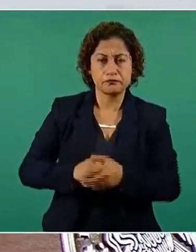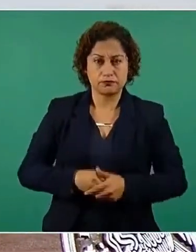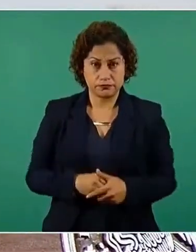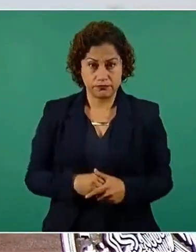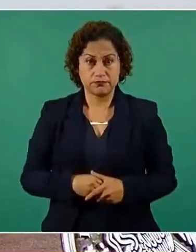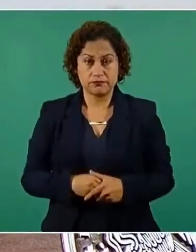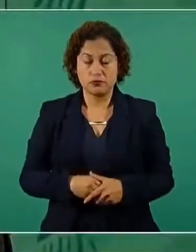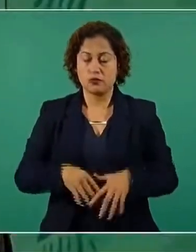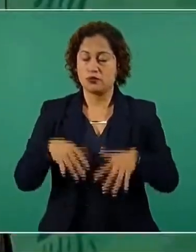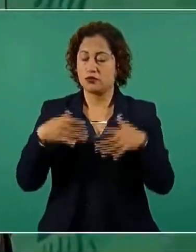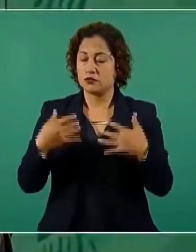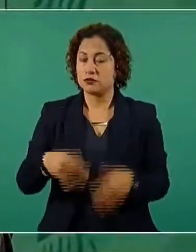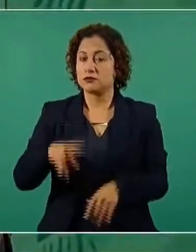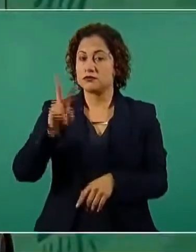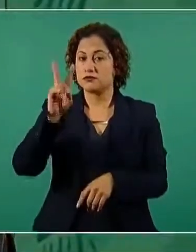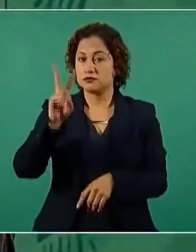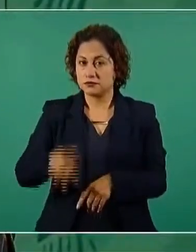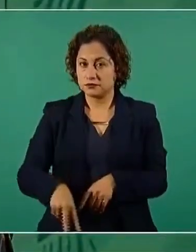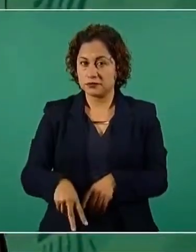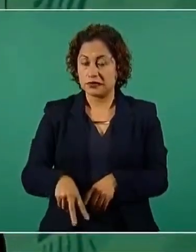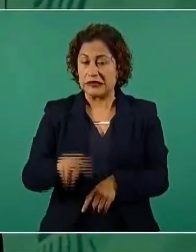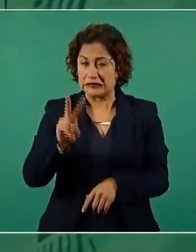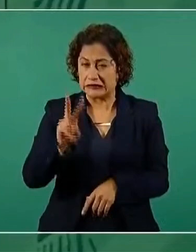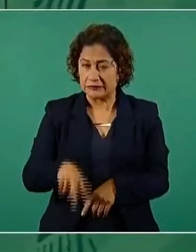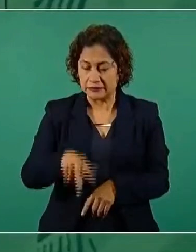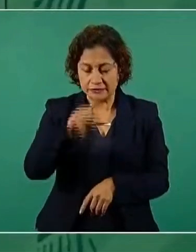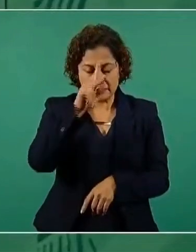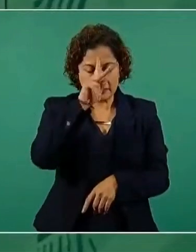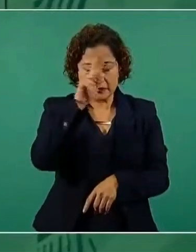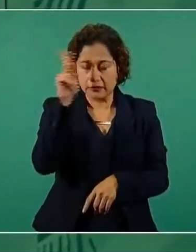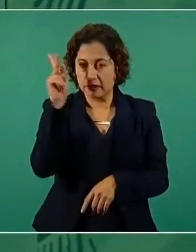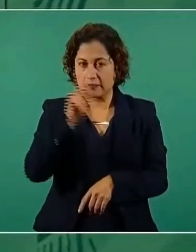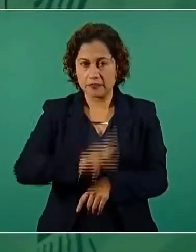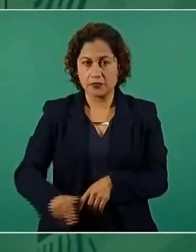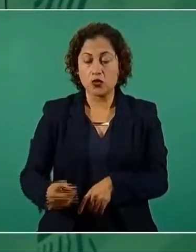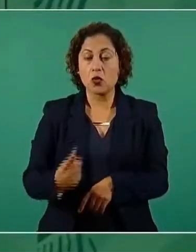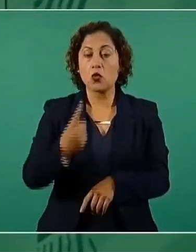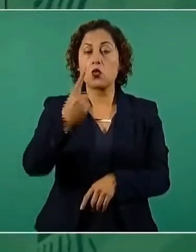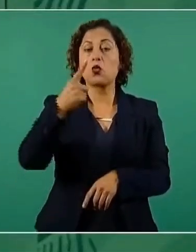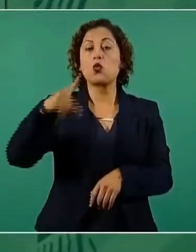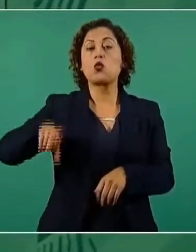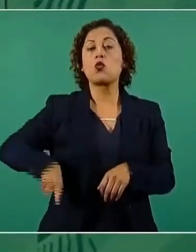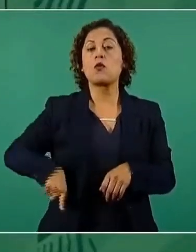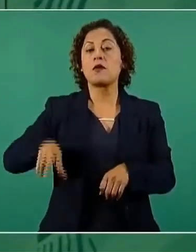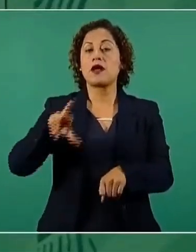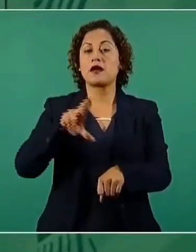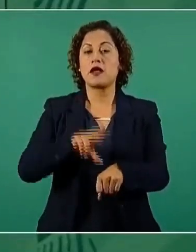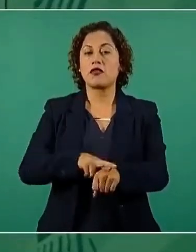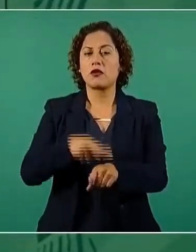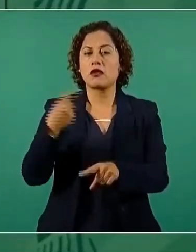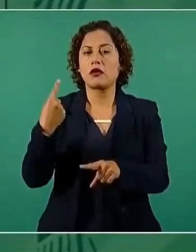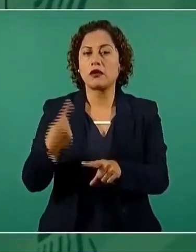Llegó al extremo de que un gobernador, eso los dejo de tarea,